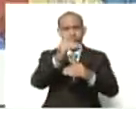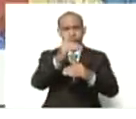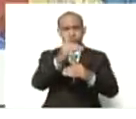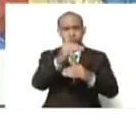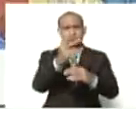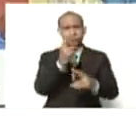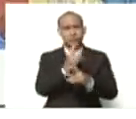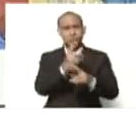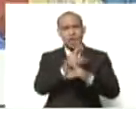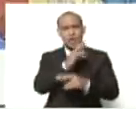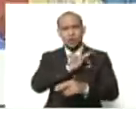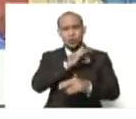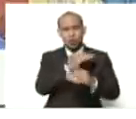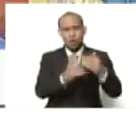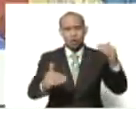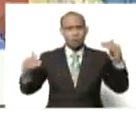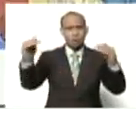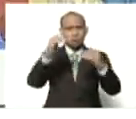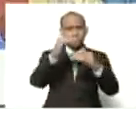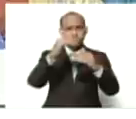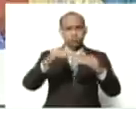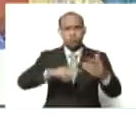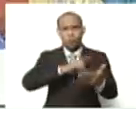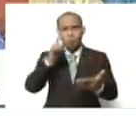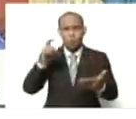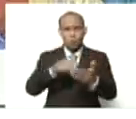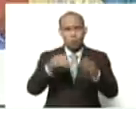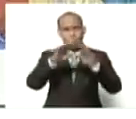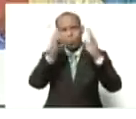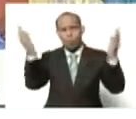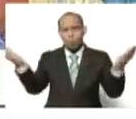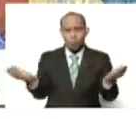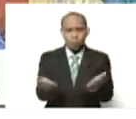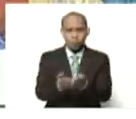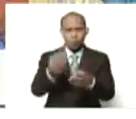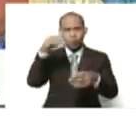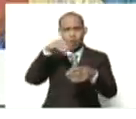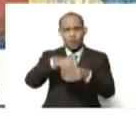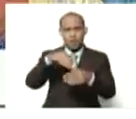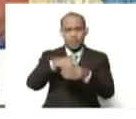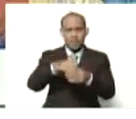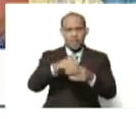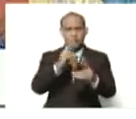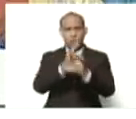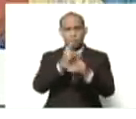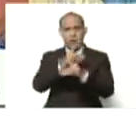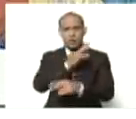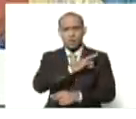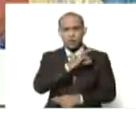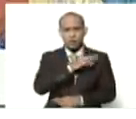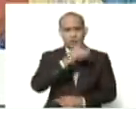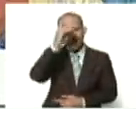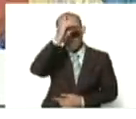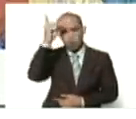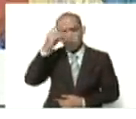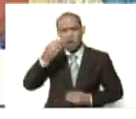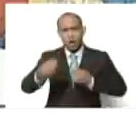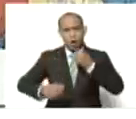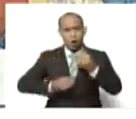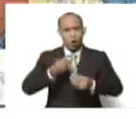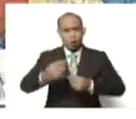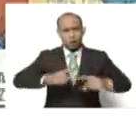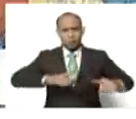Ignacio Ramonet, medio dominante, las redes sociales. Entonces, bueno, Diosdado va a articular